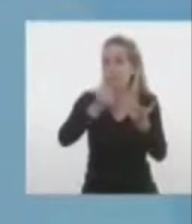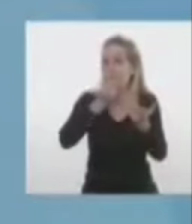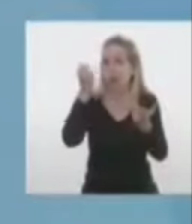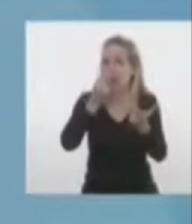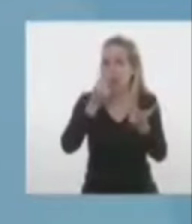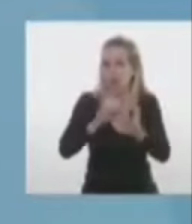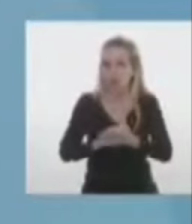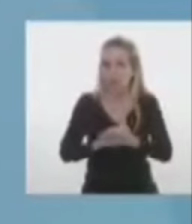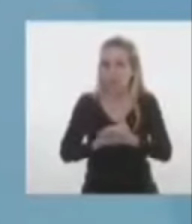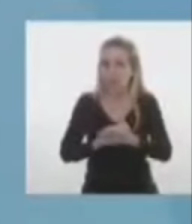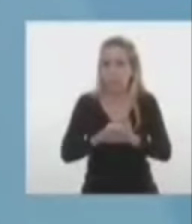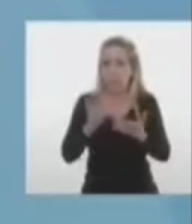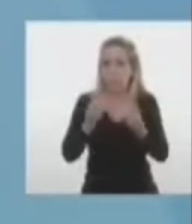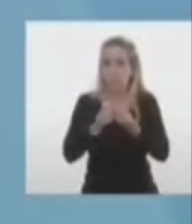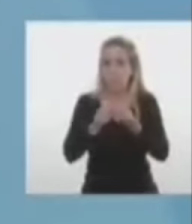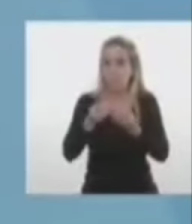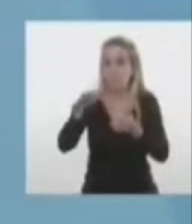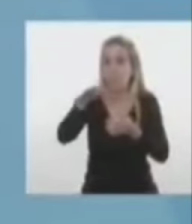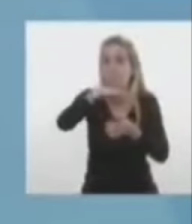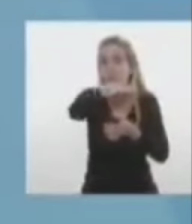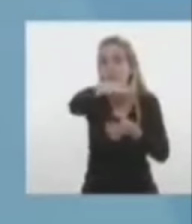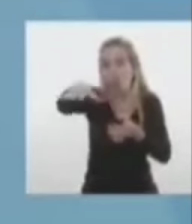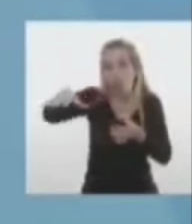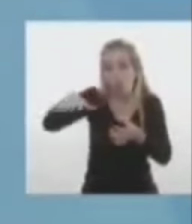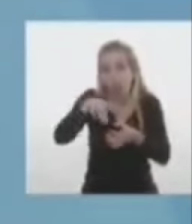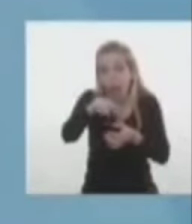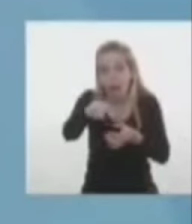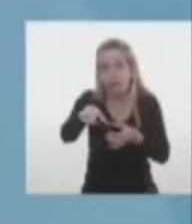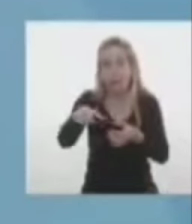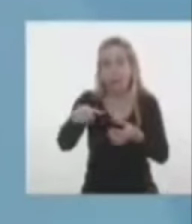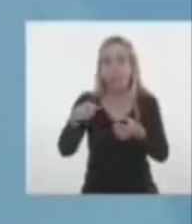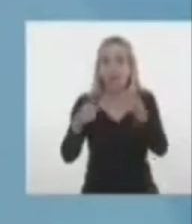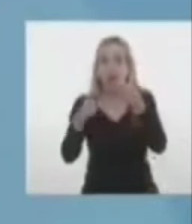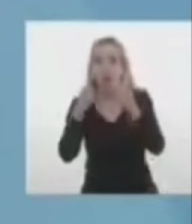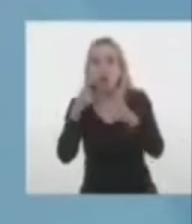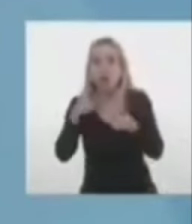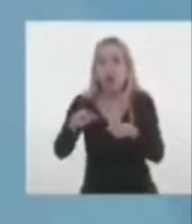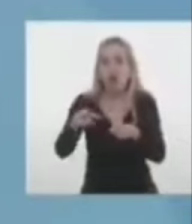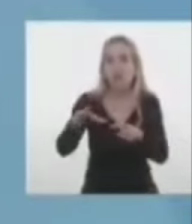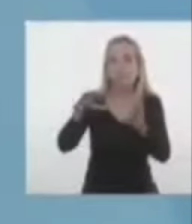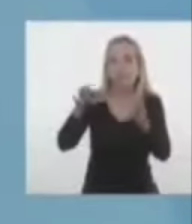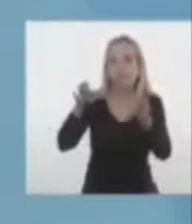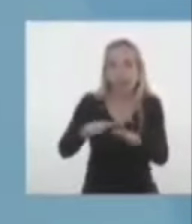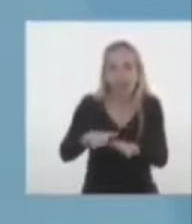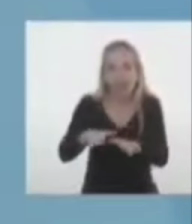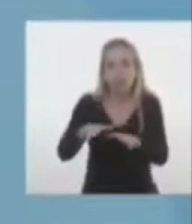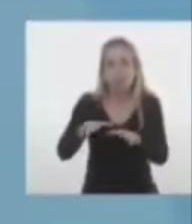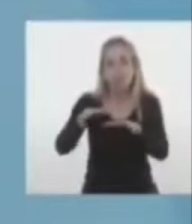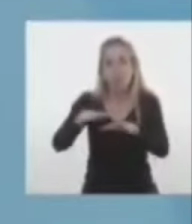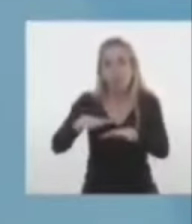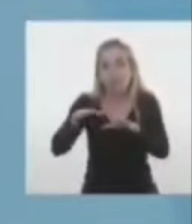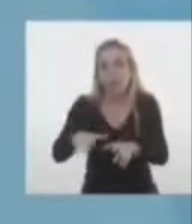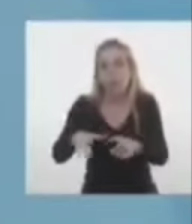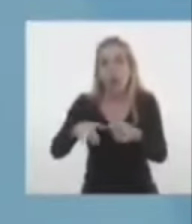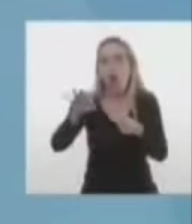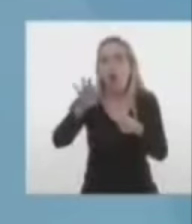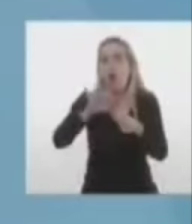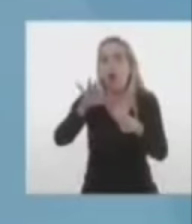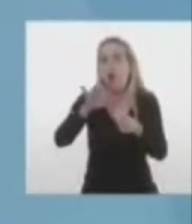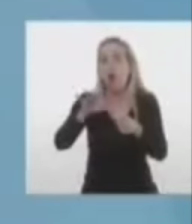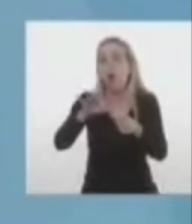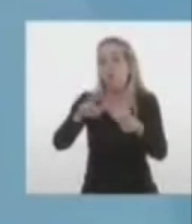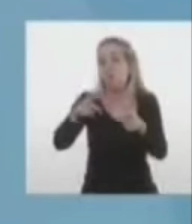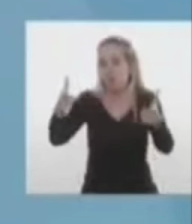es la situación económica, cuál es la inflación cuando arrancó, cuál es la de ahora, cuál es la expectativa que tenemos nosotros los argentinos de que la economía se vaya a